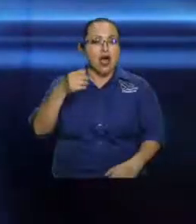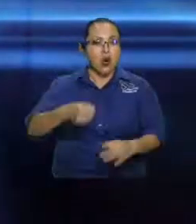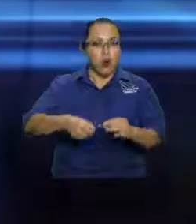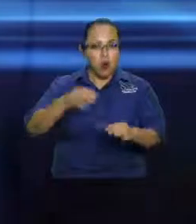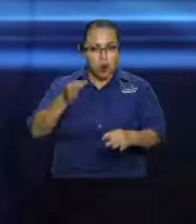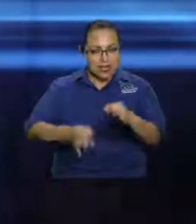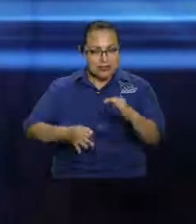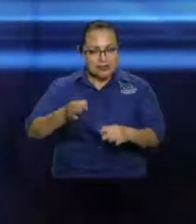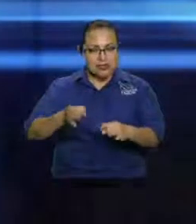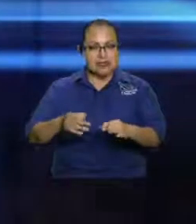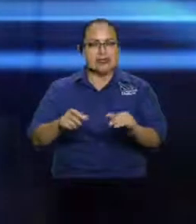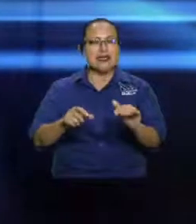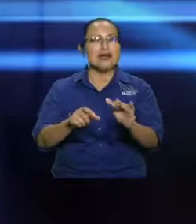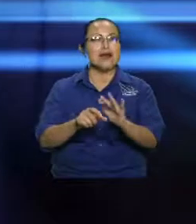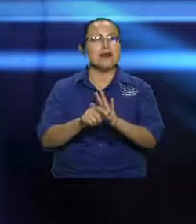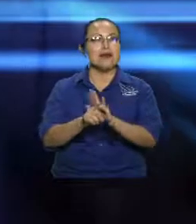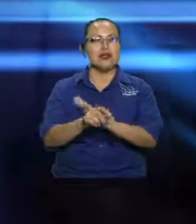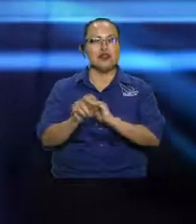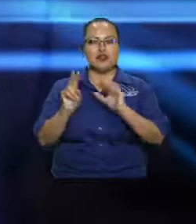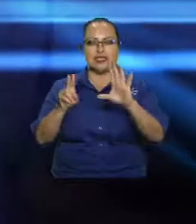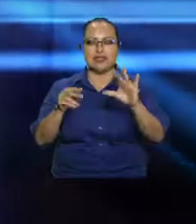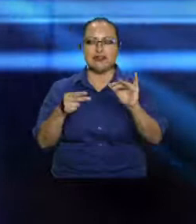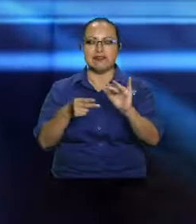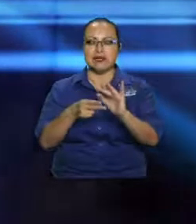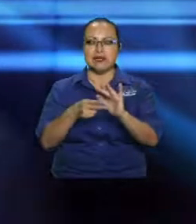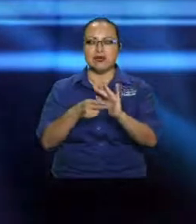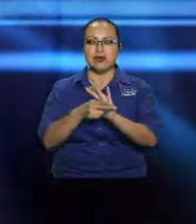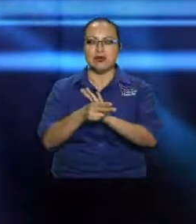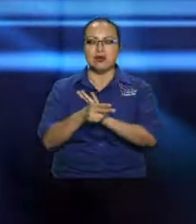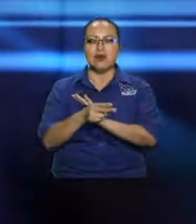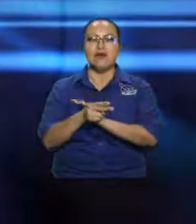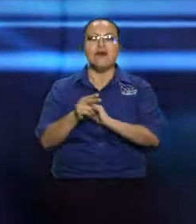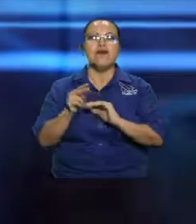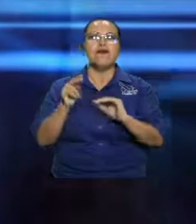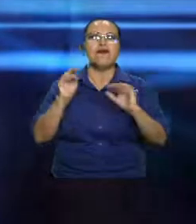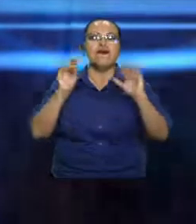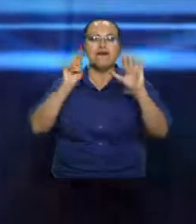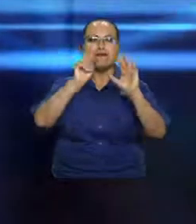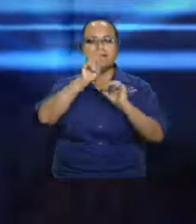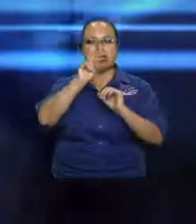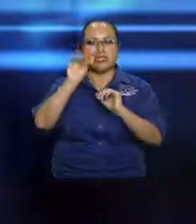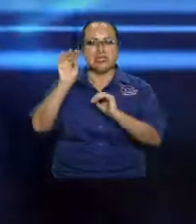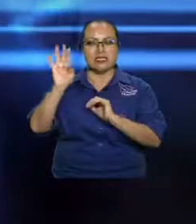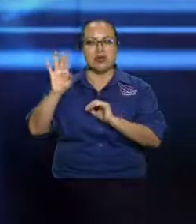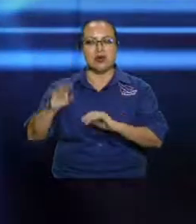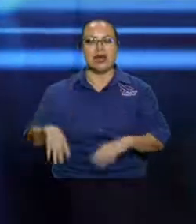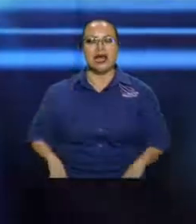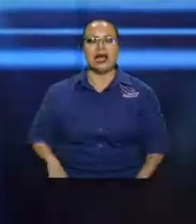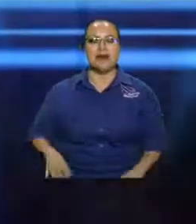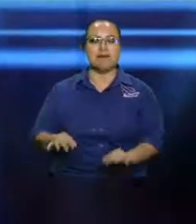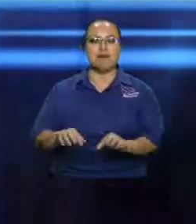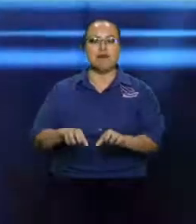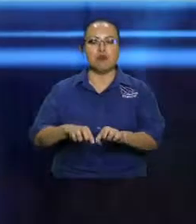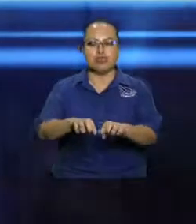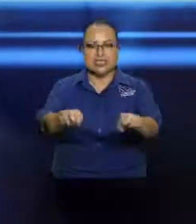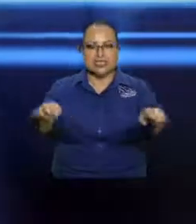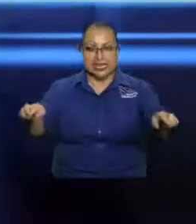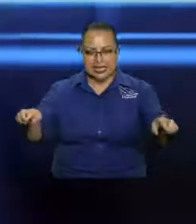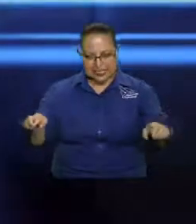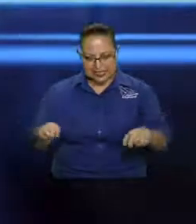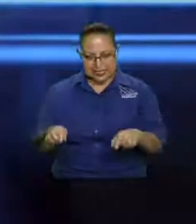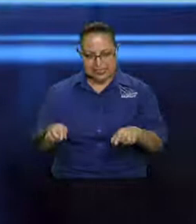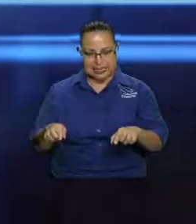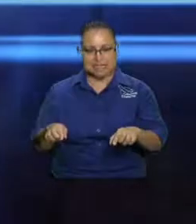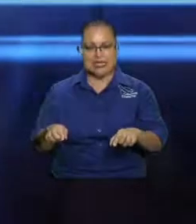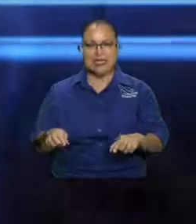Jueces 7:25. Capturaron a los 2 jefes de Madián, Oreb y Zeeb. Mataron a Oreb en la peña. O sea, son potestades,